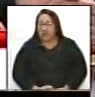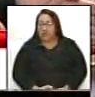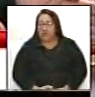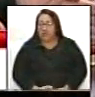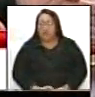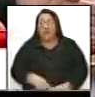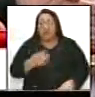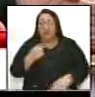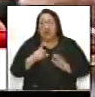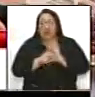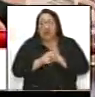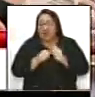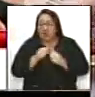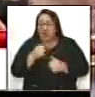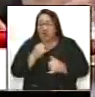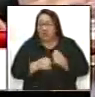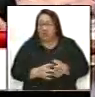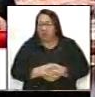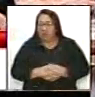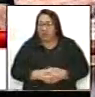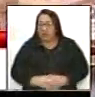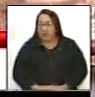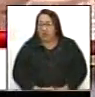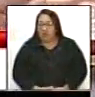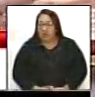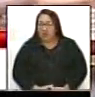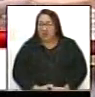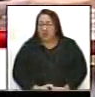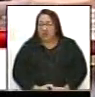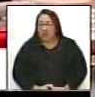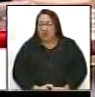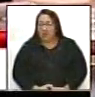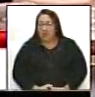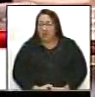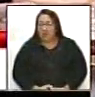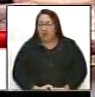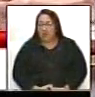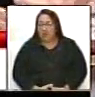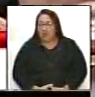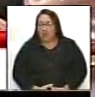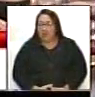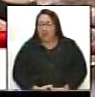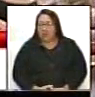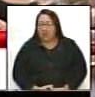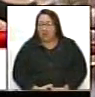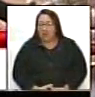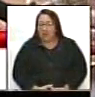presidente, con eso termino.